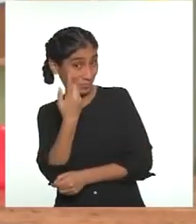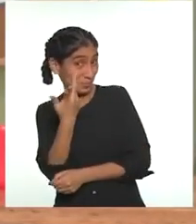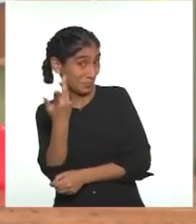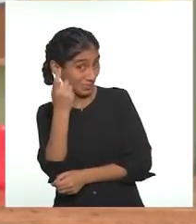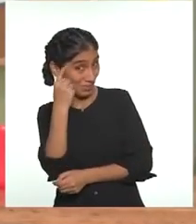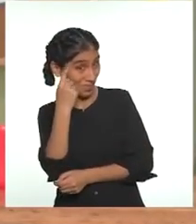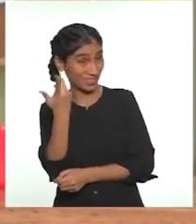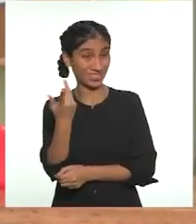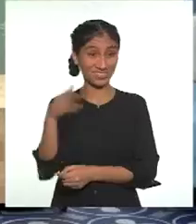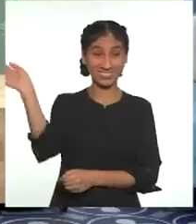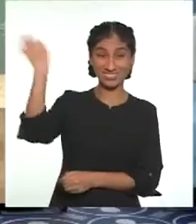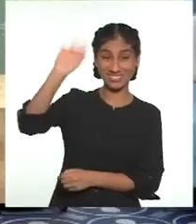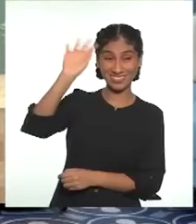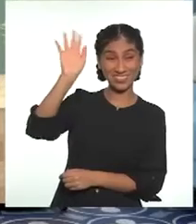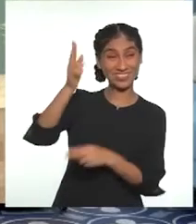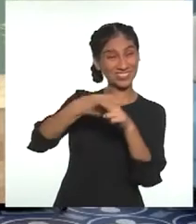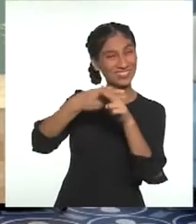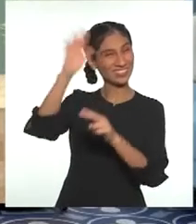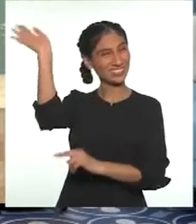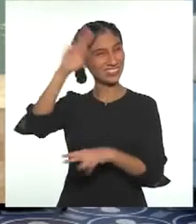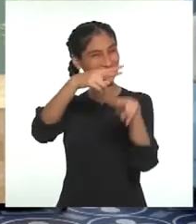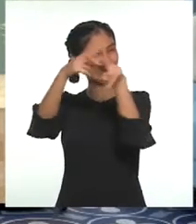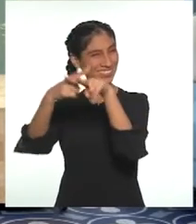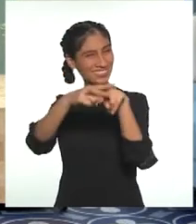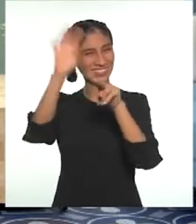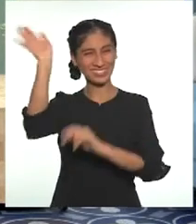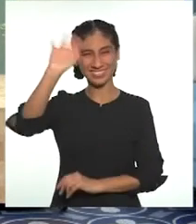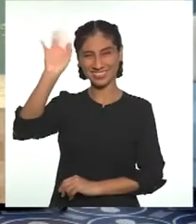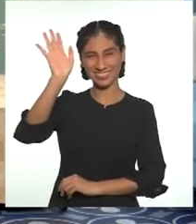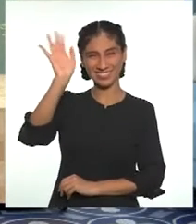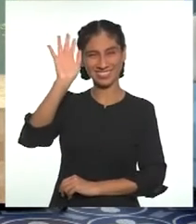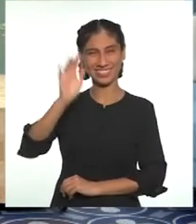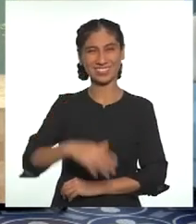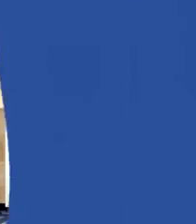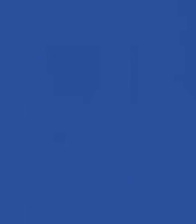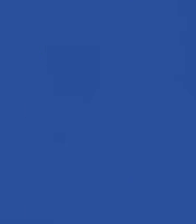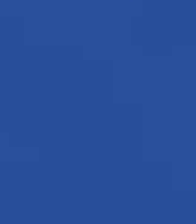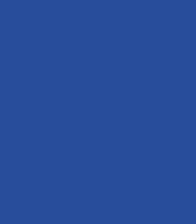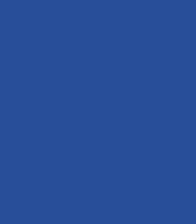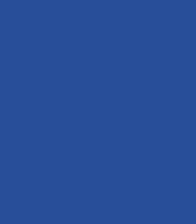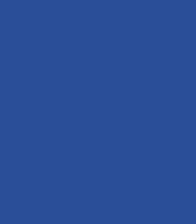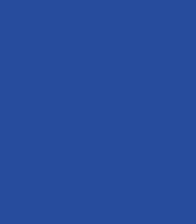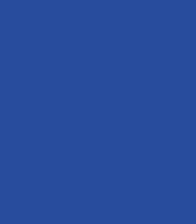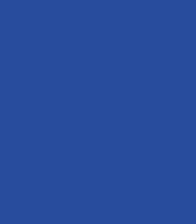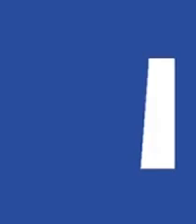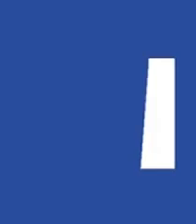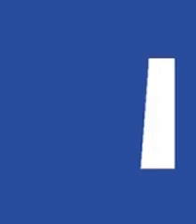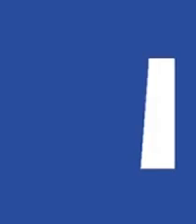ustedes, Promo 2021? ¡Nos vemos pronto! ¡Cuídense mucho! ¡Chao! ¡Chao!